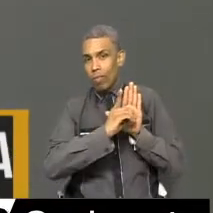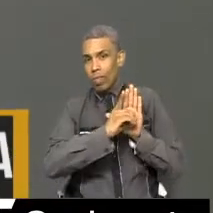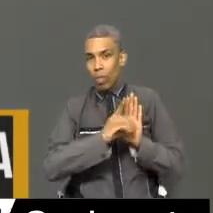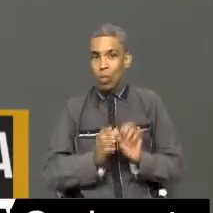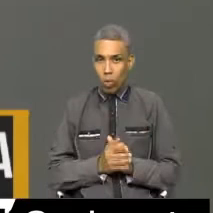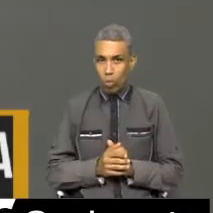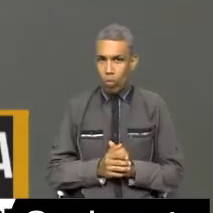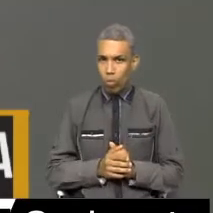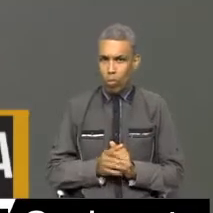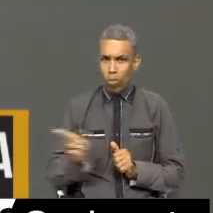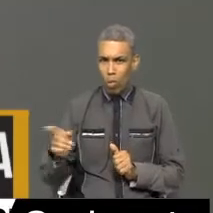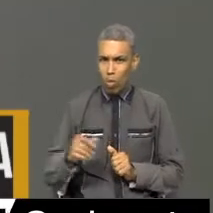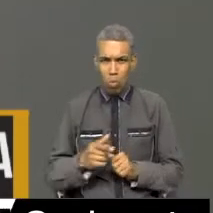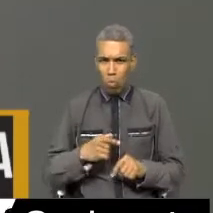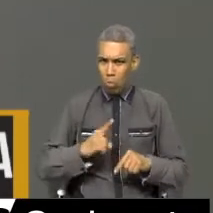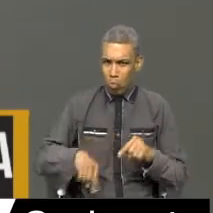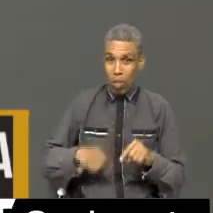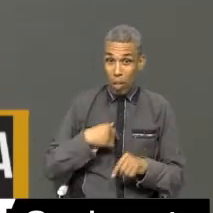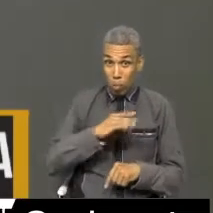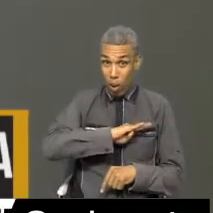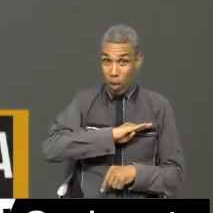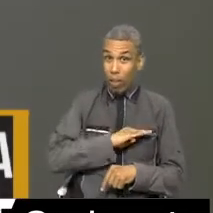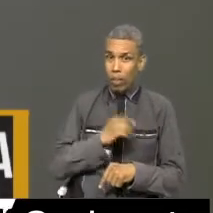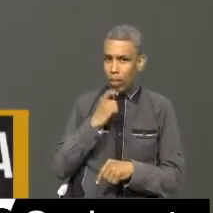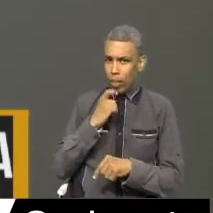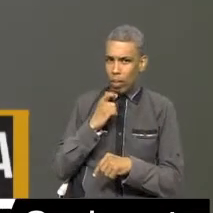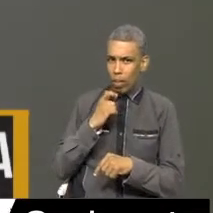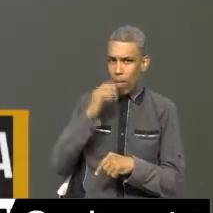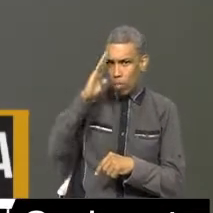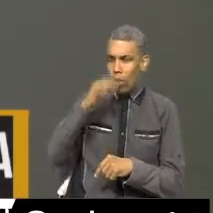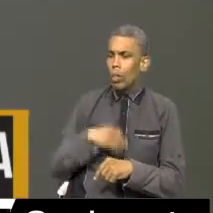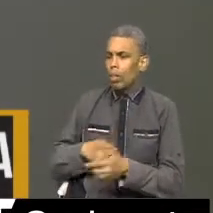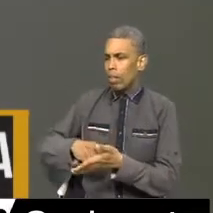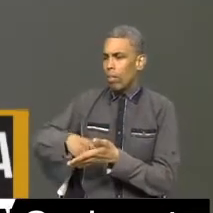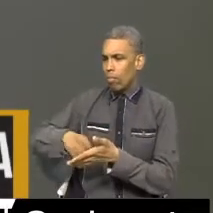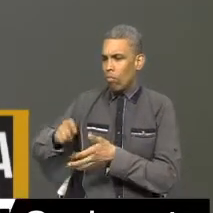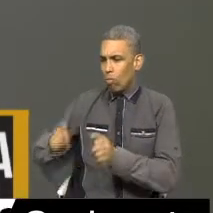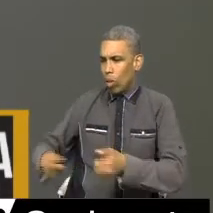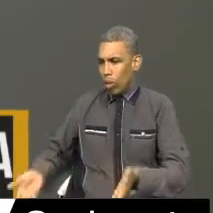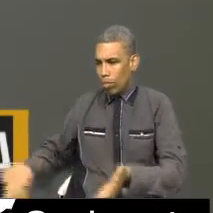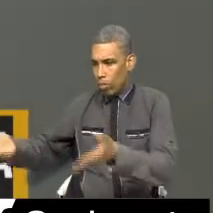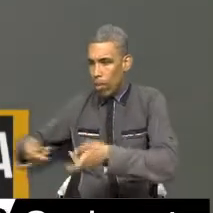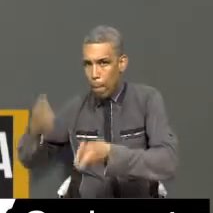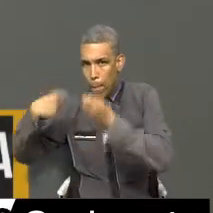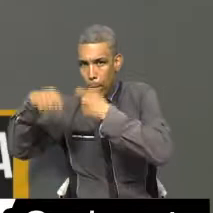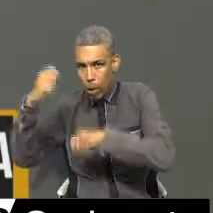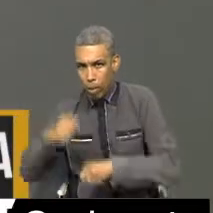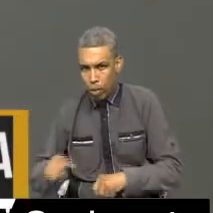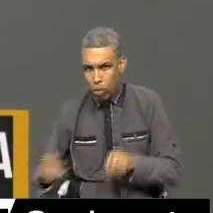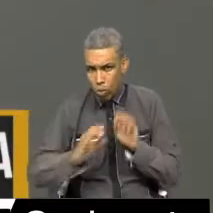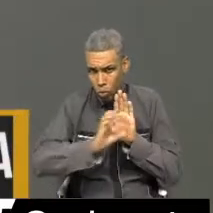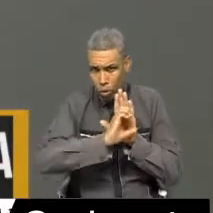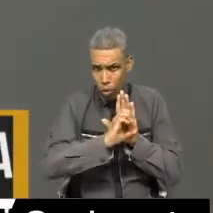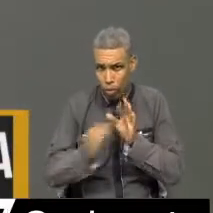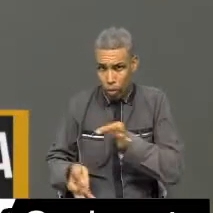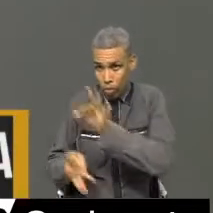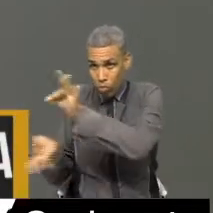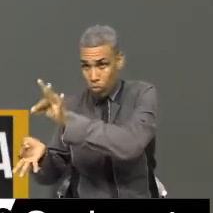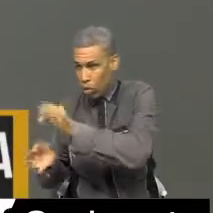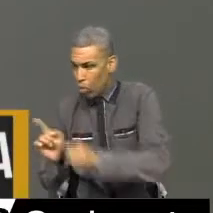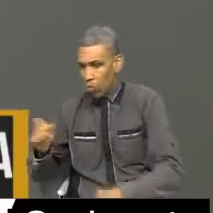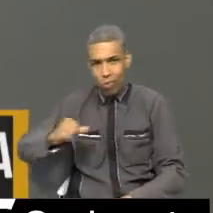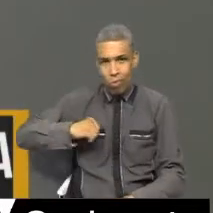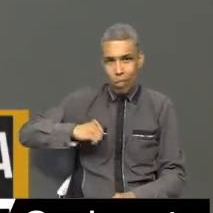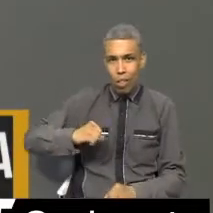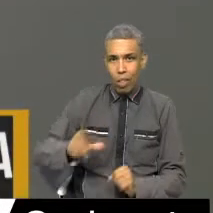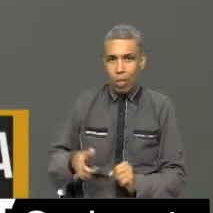están autorizados para la venta, distribución y almacenamiento de estos elementos. Y por ende, pues el proceso que se realizó